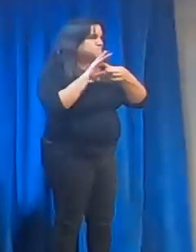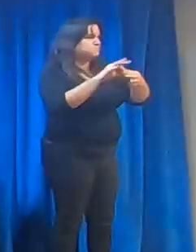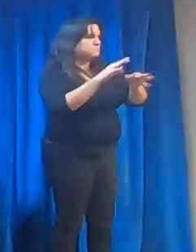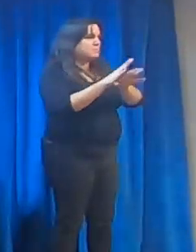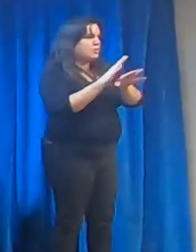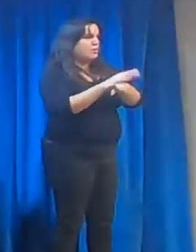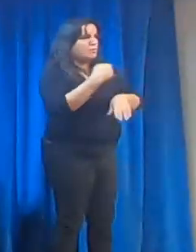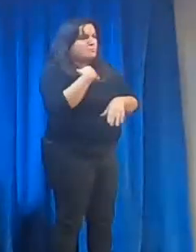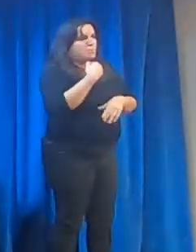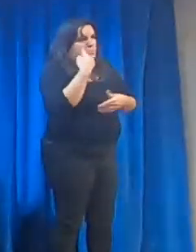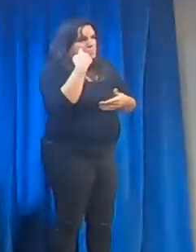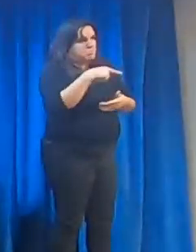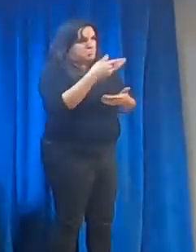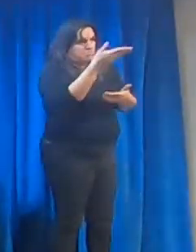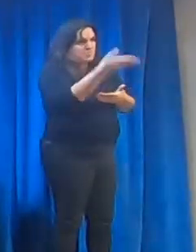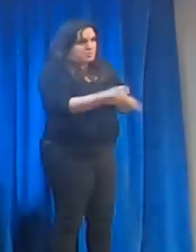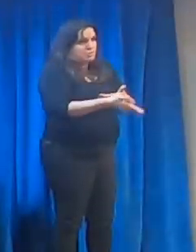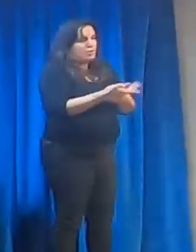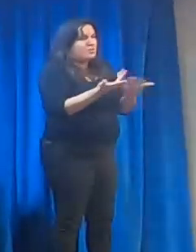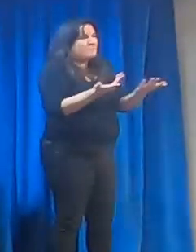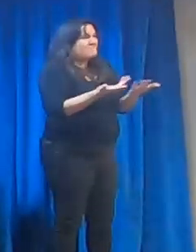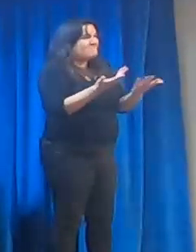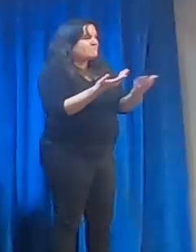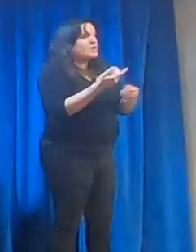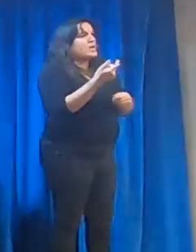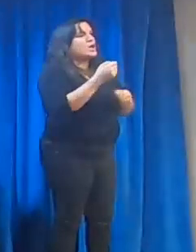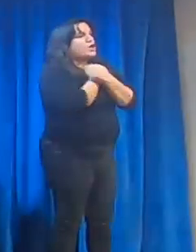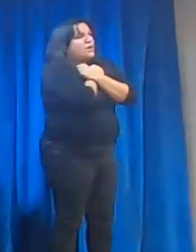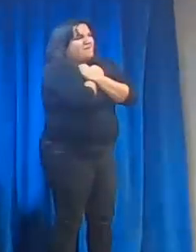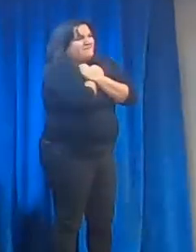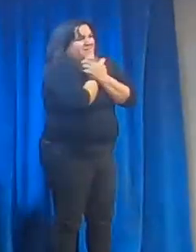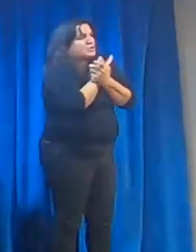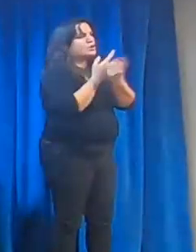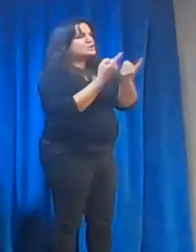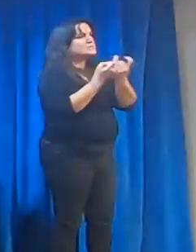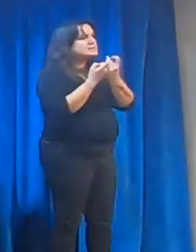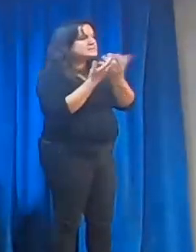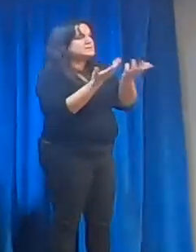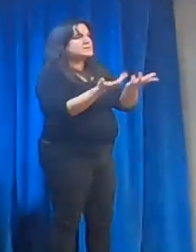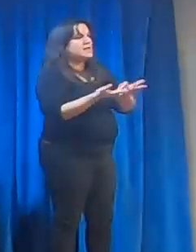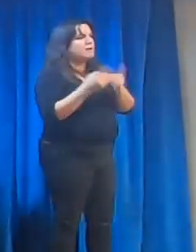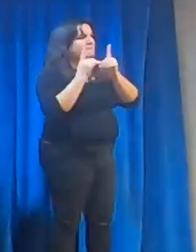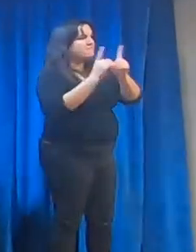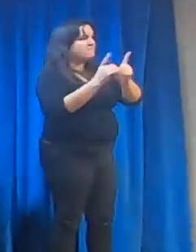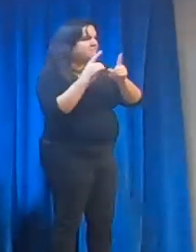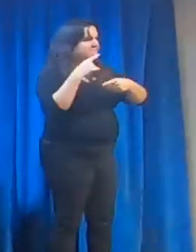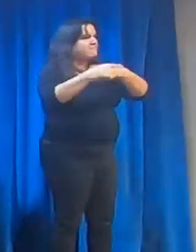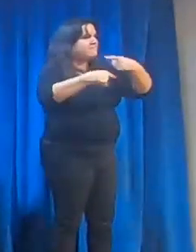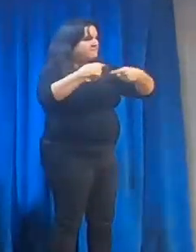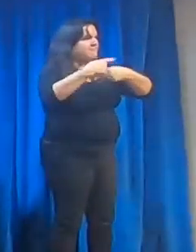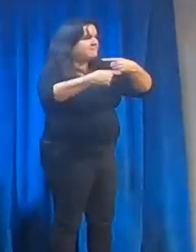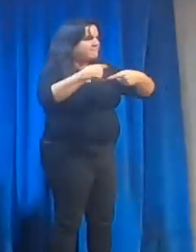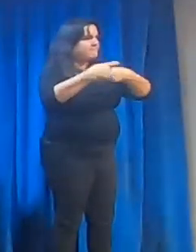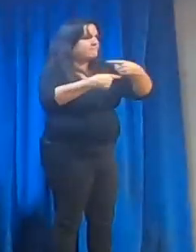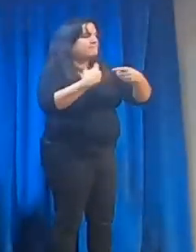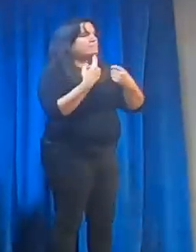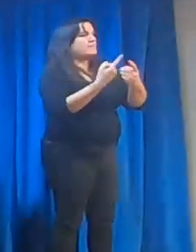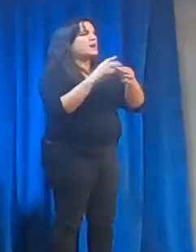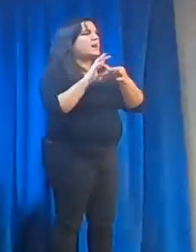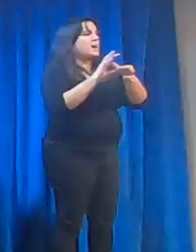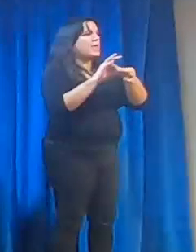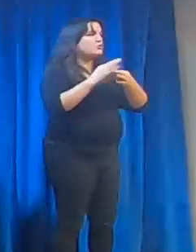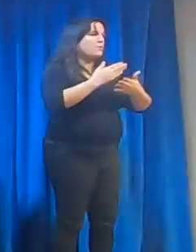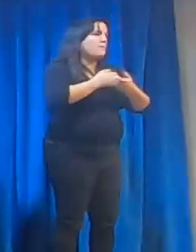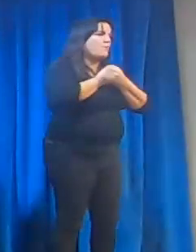conocimiento del otro. El afecto es constancia. Está hecho con la permanencia de lazos amorosos, sociales,